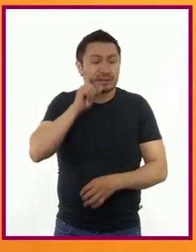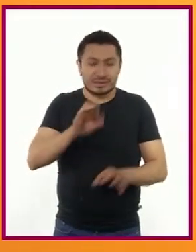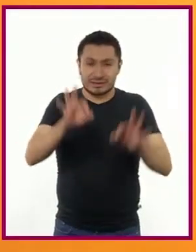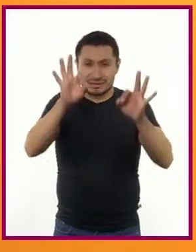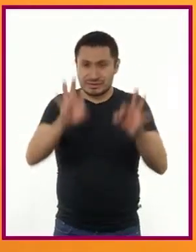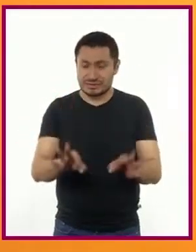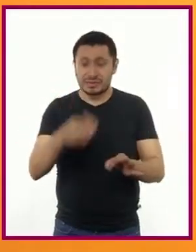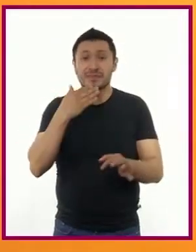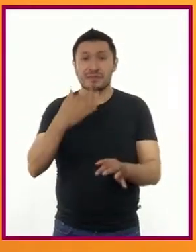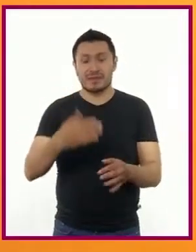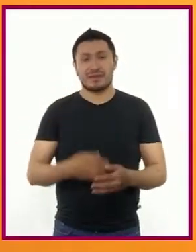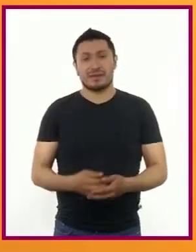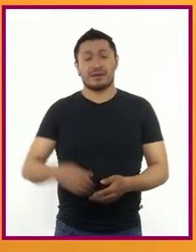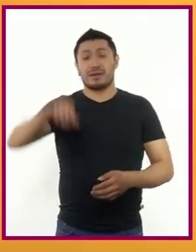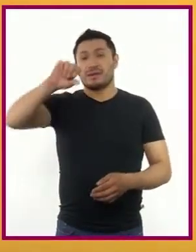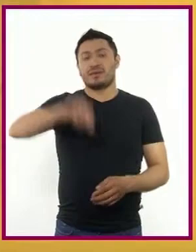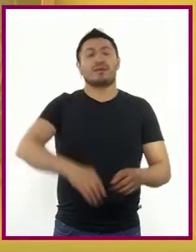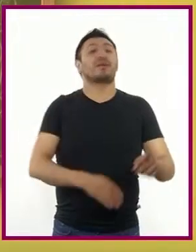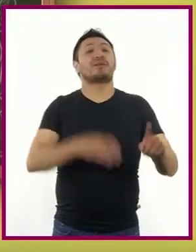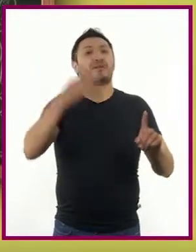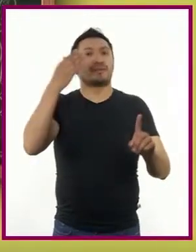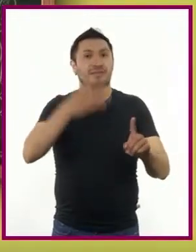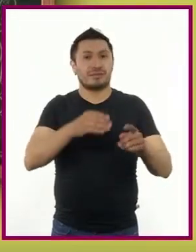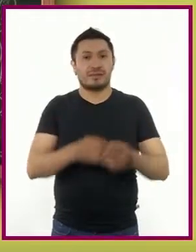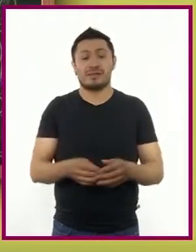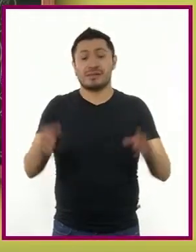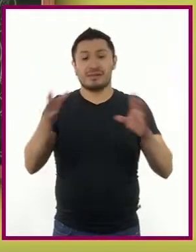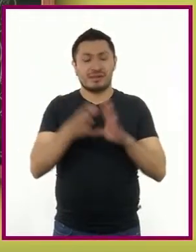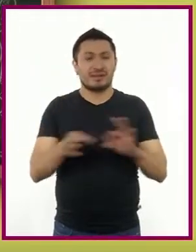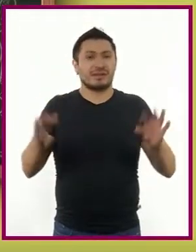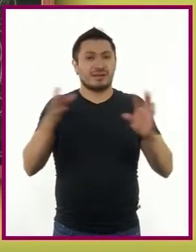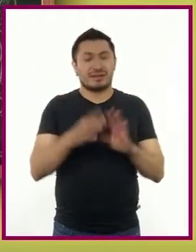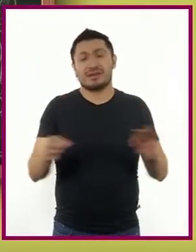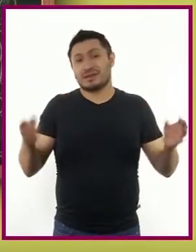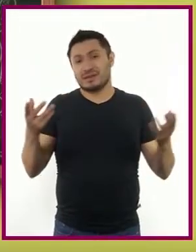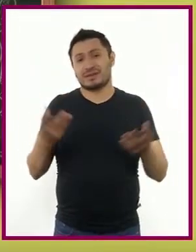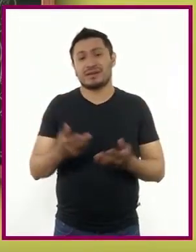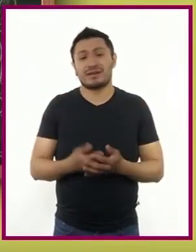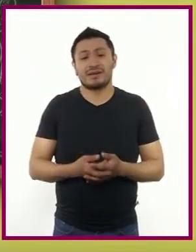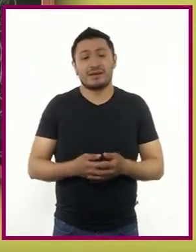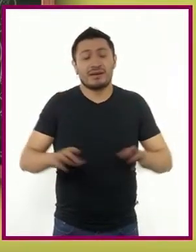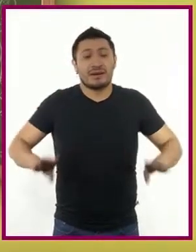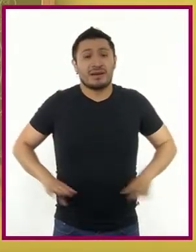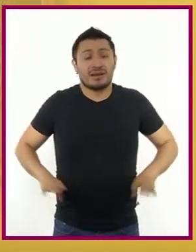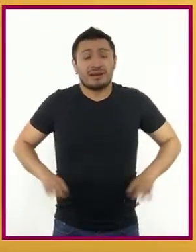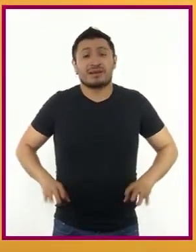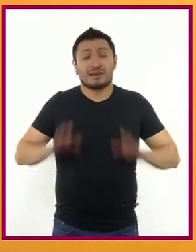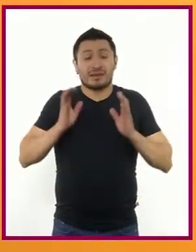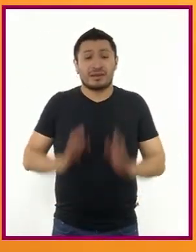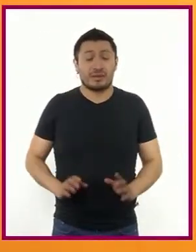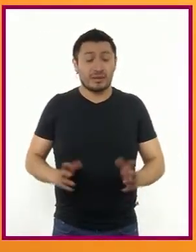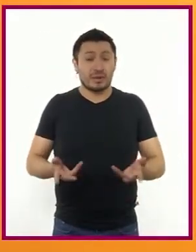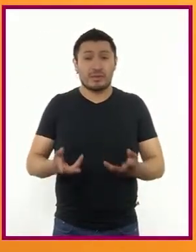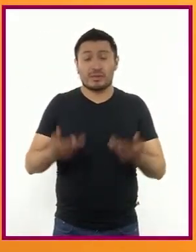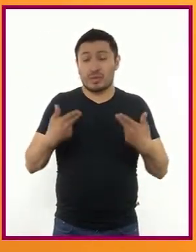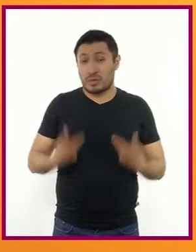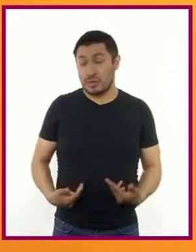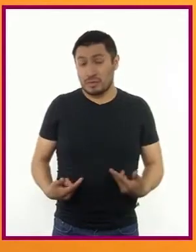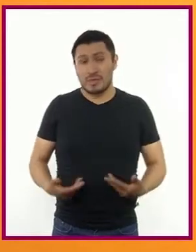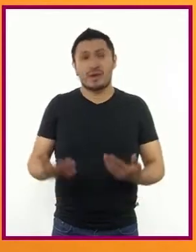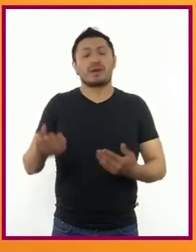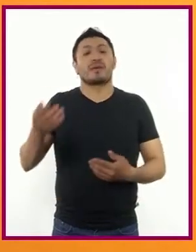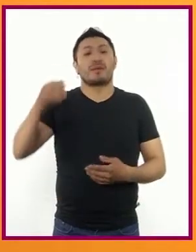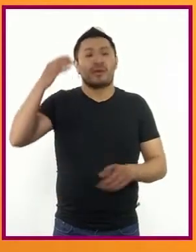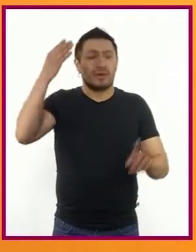esta ocasión abordaremos el propósito, describir los órganos reproductivos del cuerpo humano, el cual estudiaremos bajo el